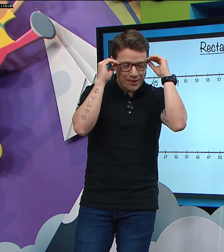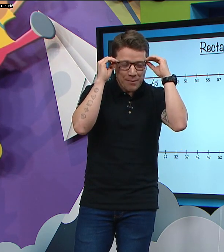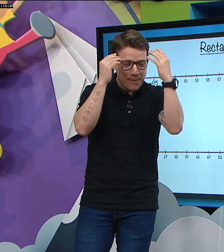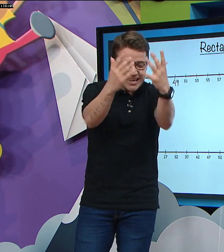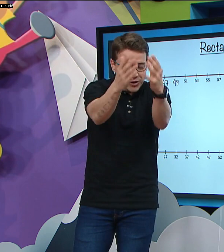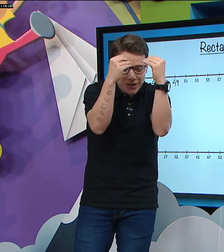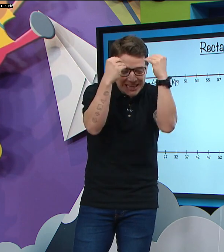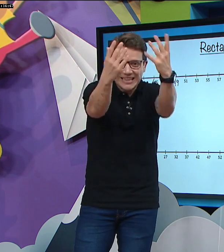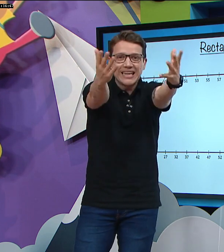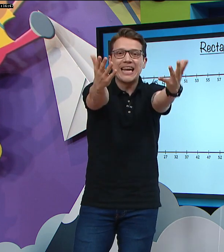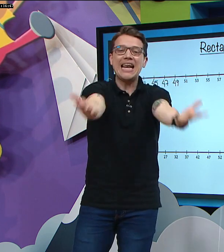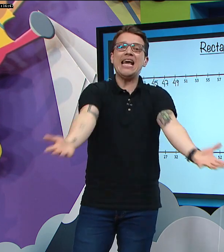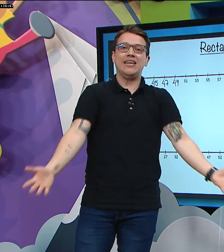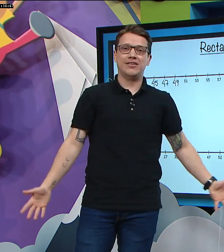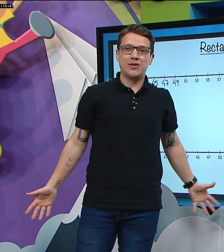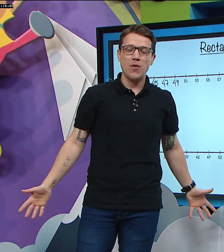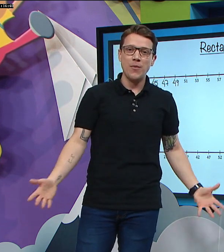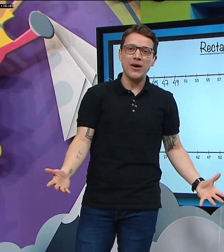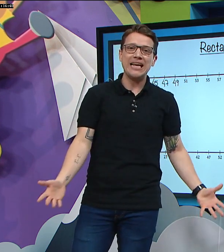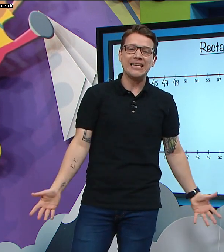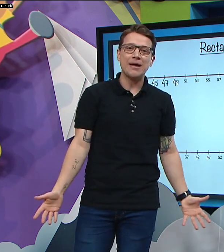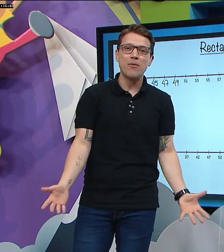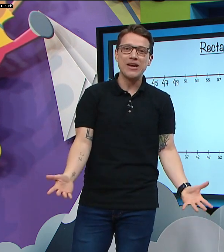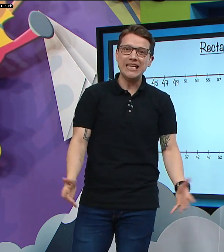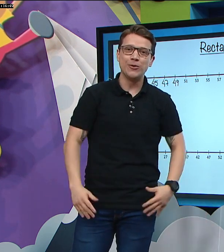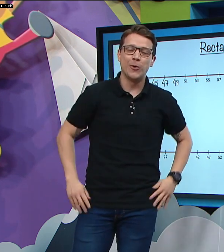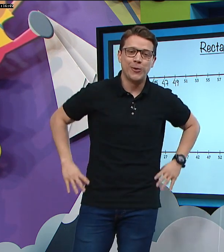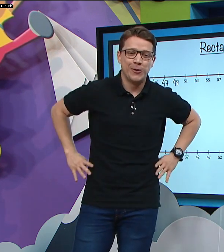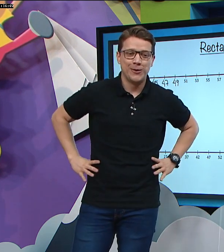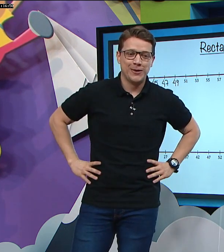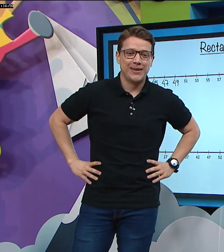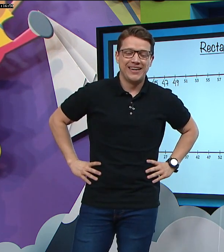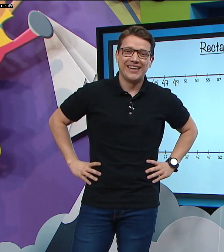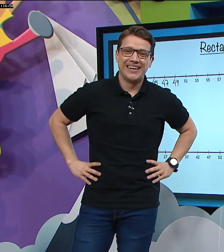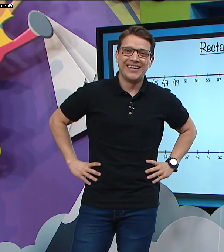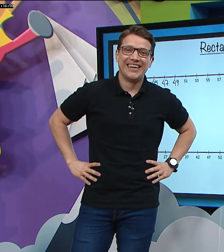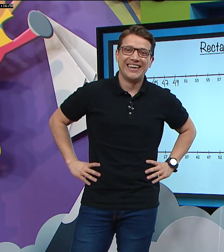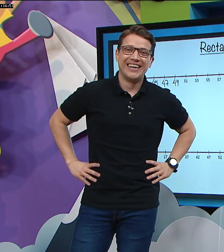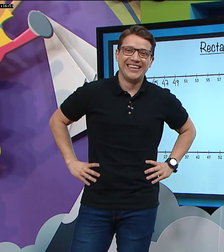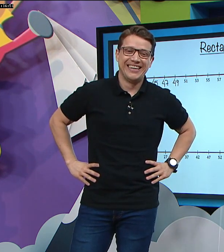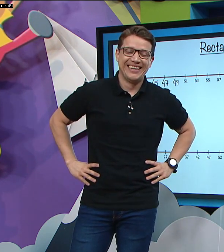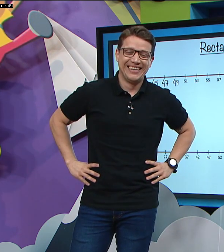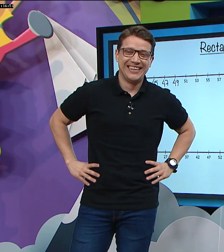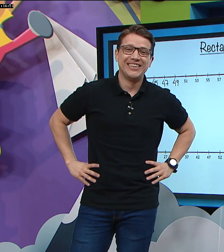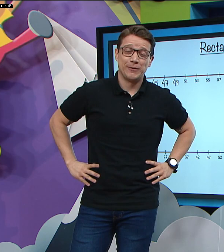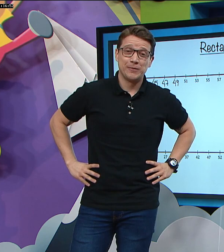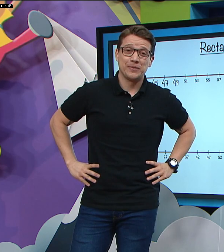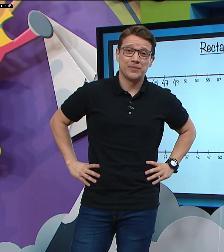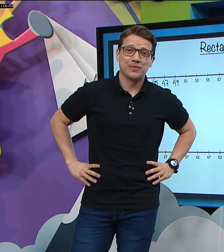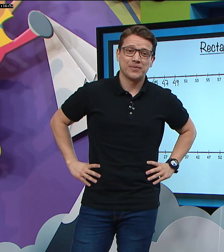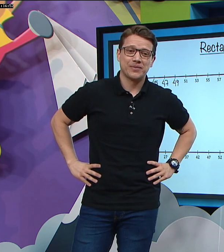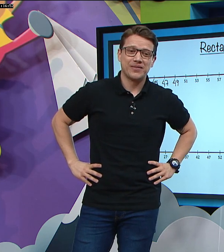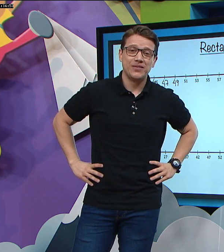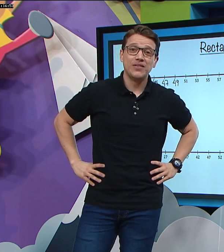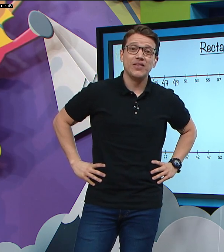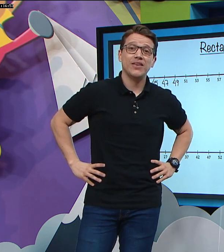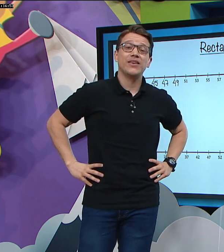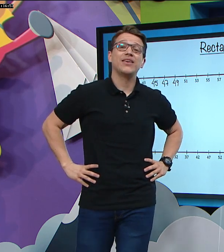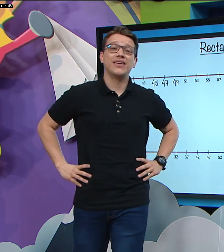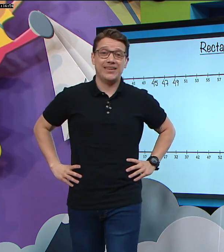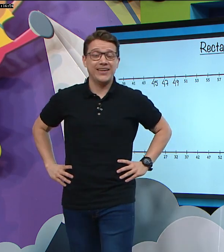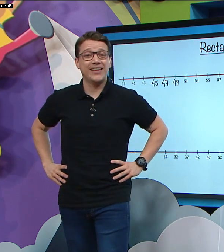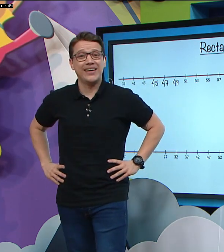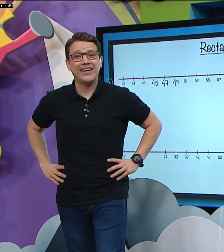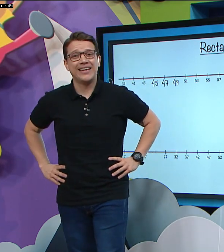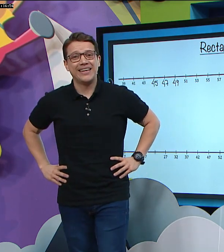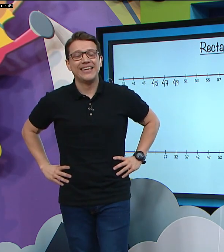y lo impresionante que lees. ¿Cómo puedes leer tan bonito? Bueno, es que yo desde mi casa practico mucho con la lectura